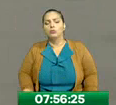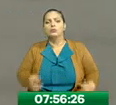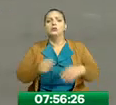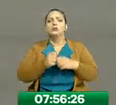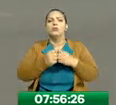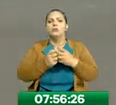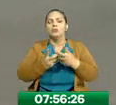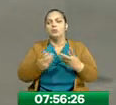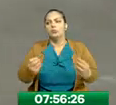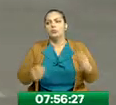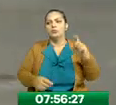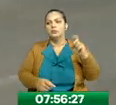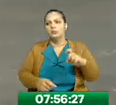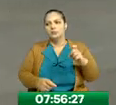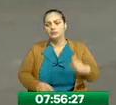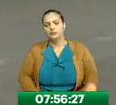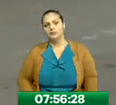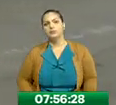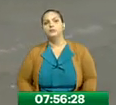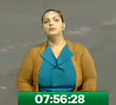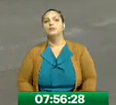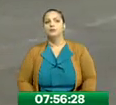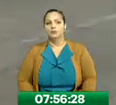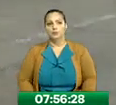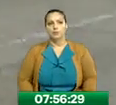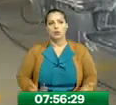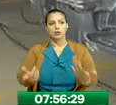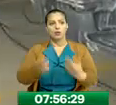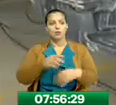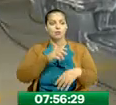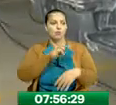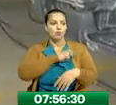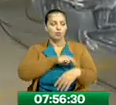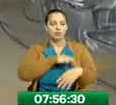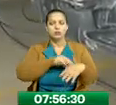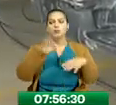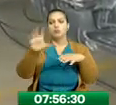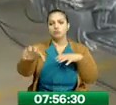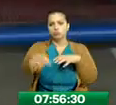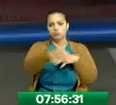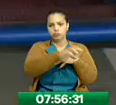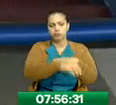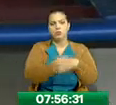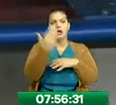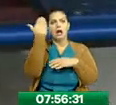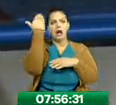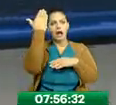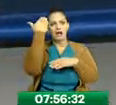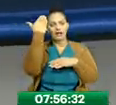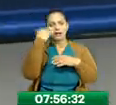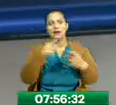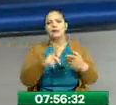para este lunes se estima una nueva reunión entre alcaldes, representantes del Ministerio de Transporte y de la